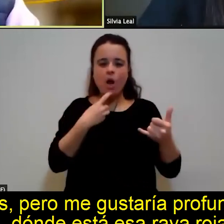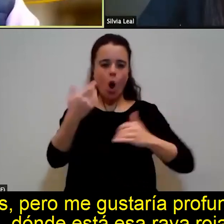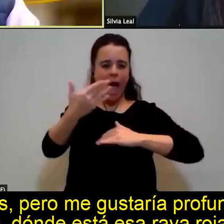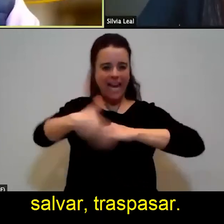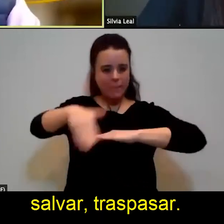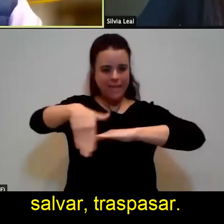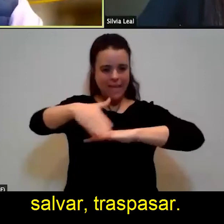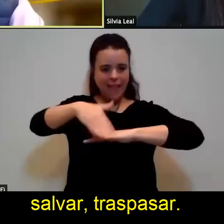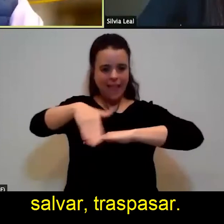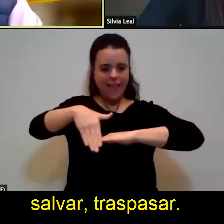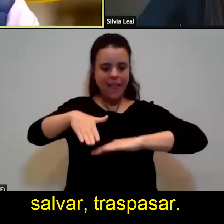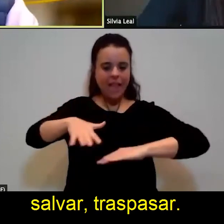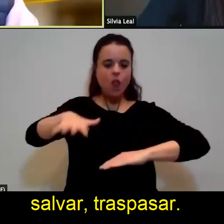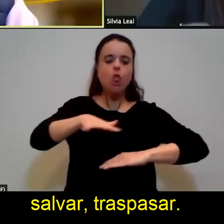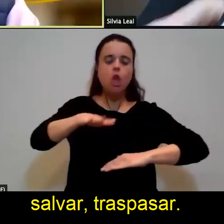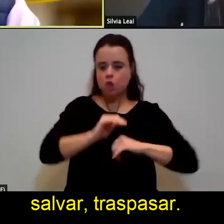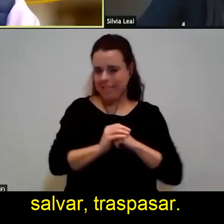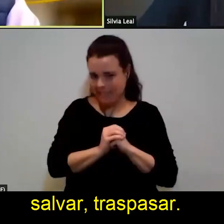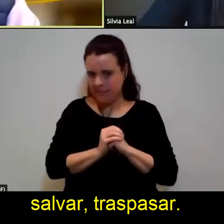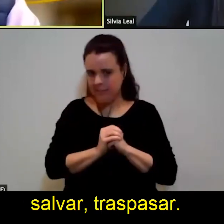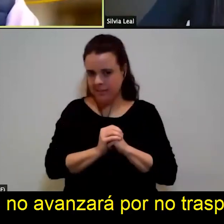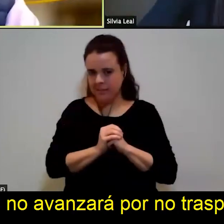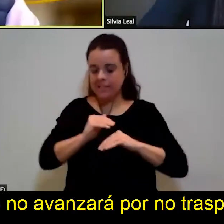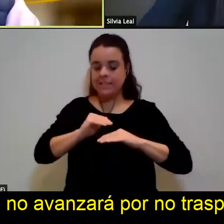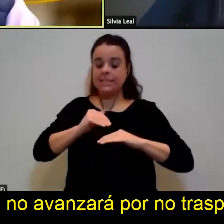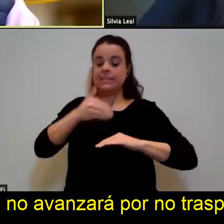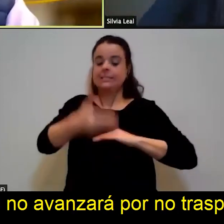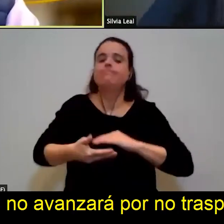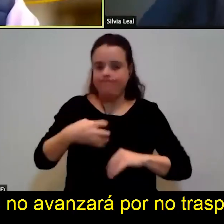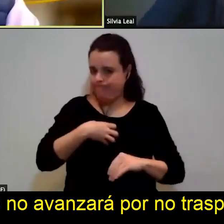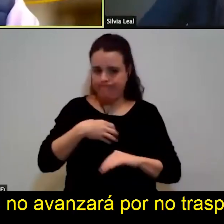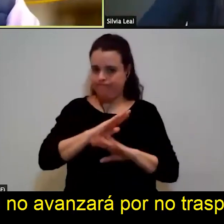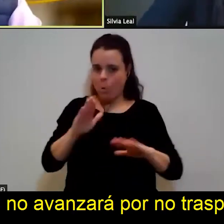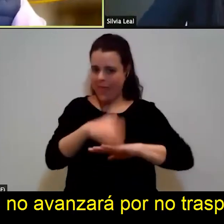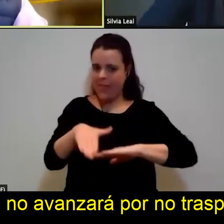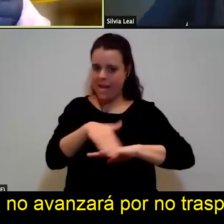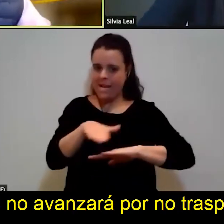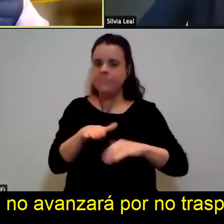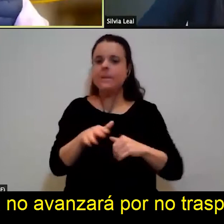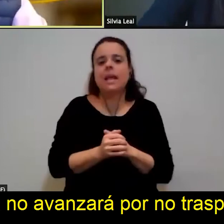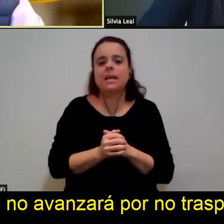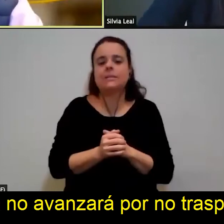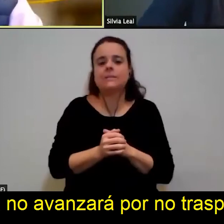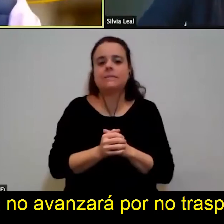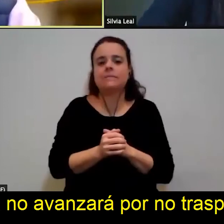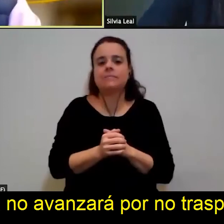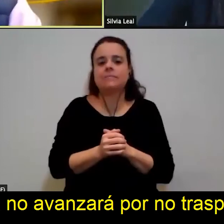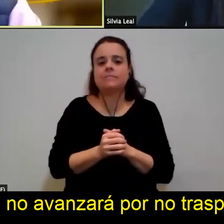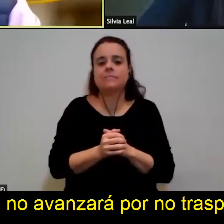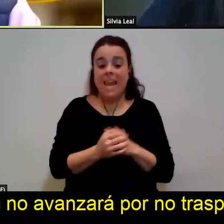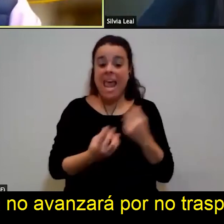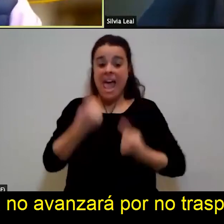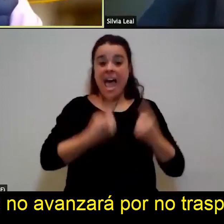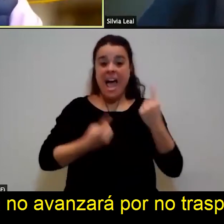de, de salvar, de pasar, de traspasar? Pero ¿a cuánta gente no avanzará por no traspasar